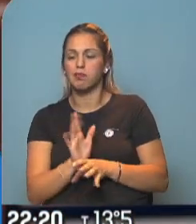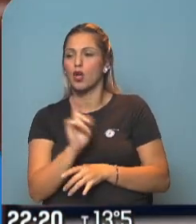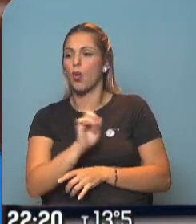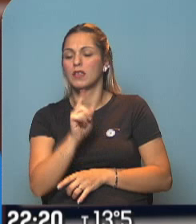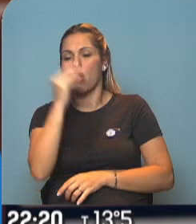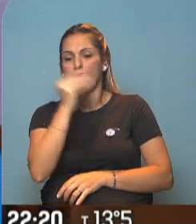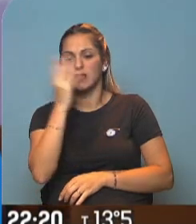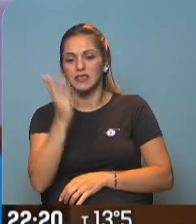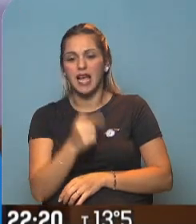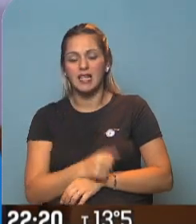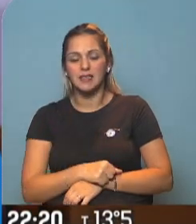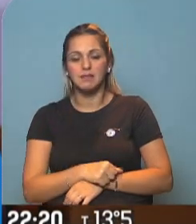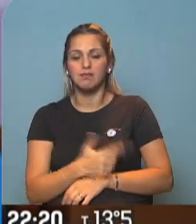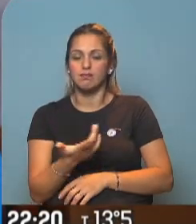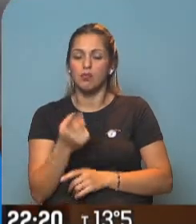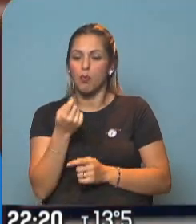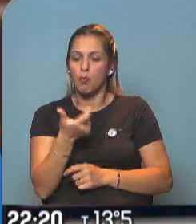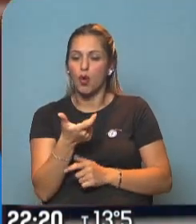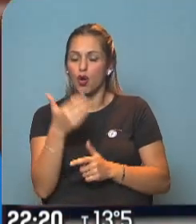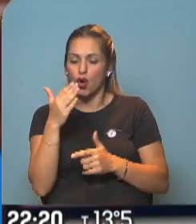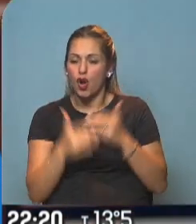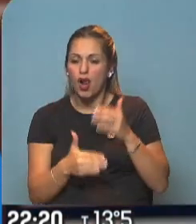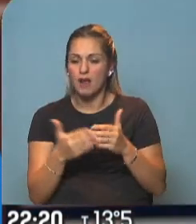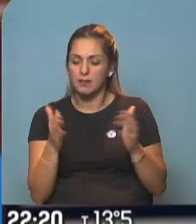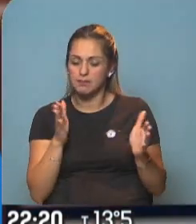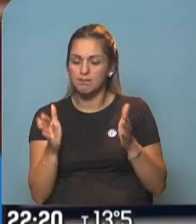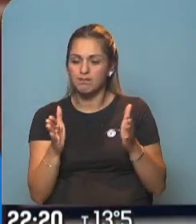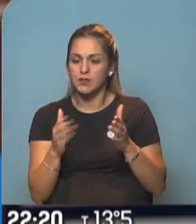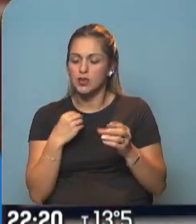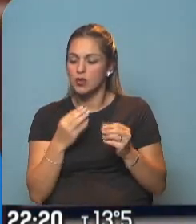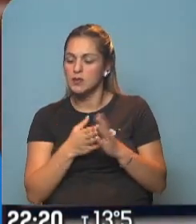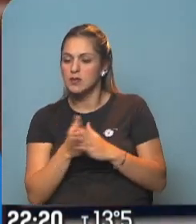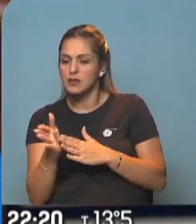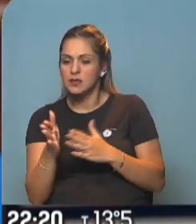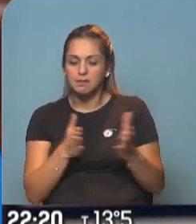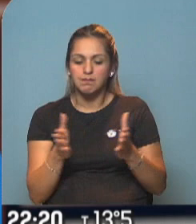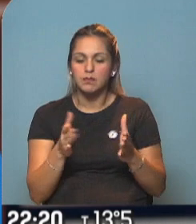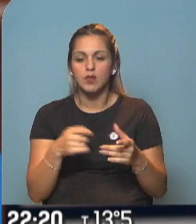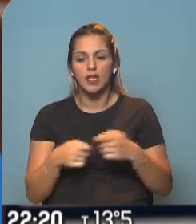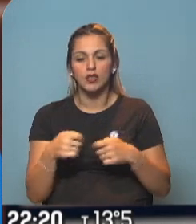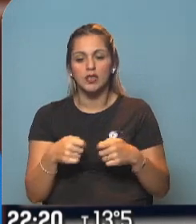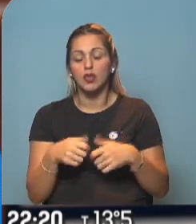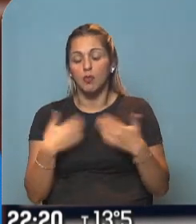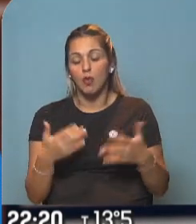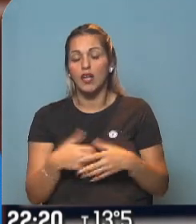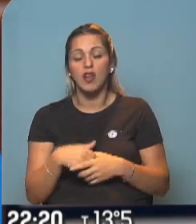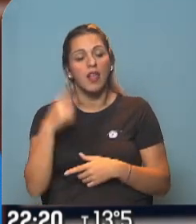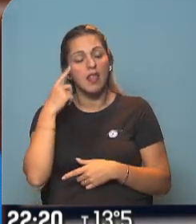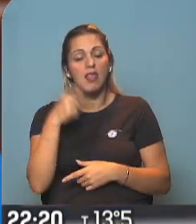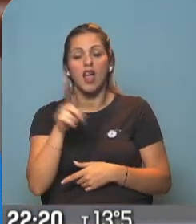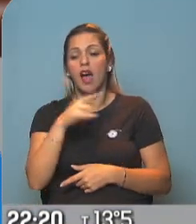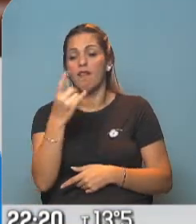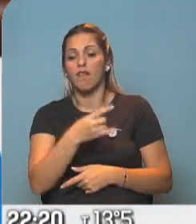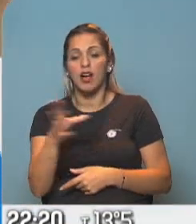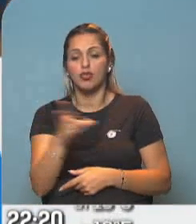bueno, le deja poco margen también para intervenir en una salida de algún tipo negociada. Claro, alguien va a decir todo eso es una farsa, pero